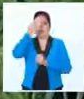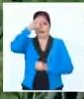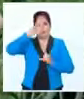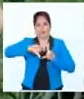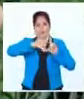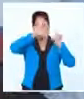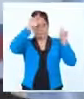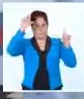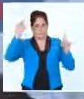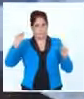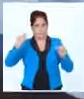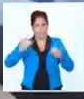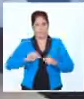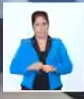Héctor Martínez, Canal Cubano de Noticias.